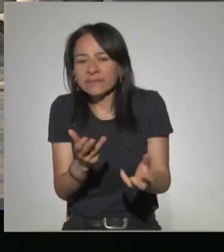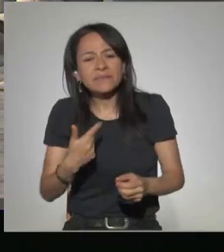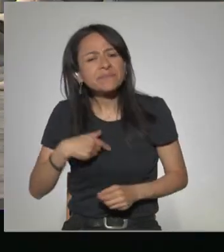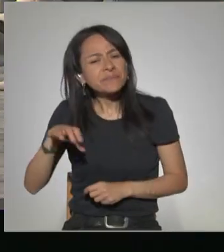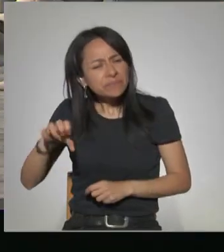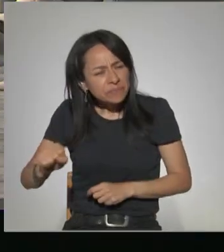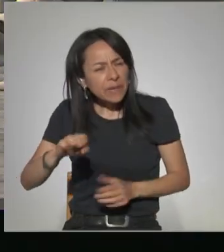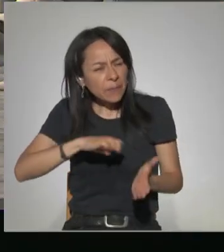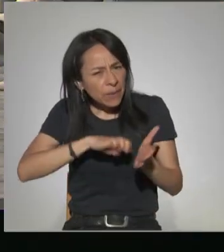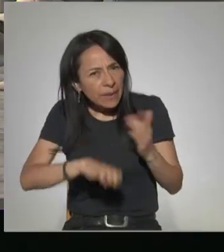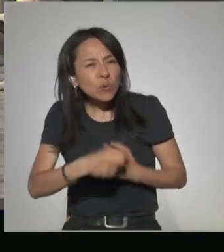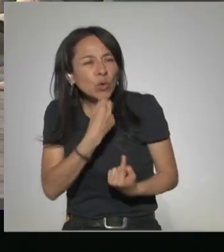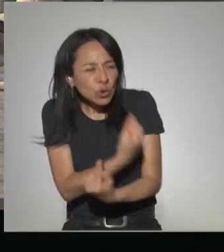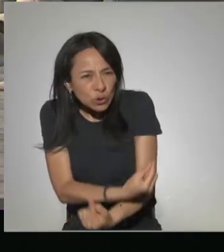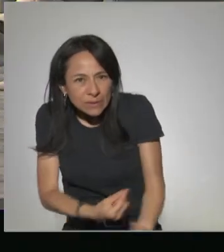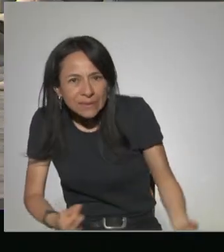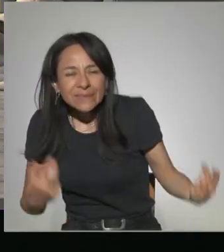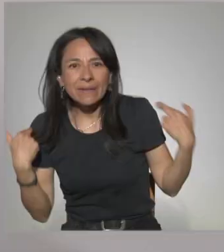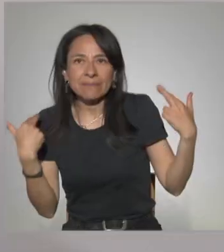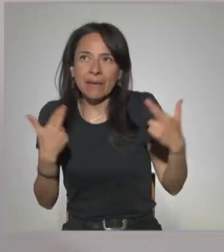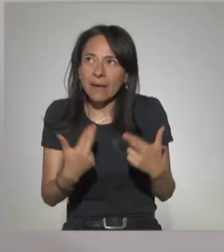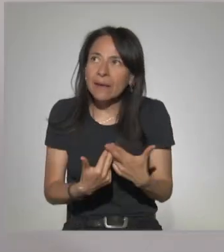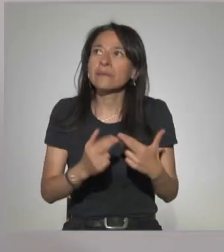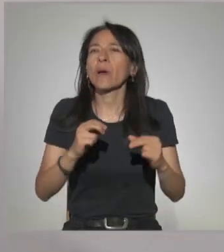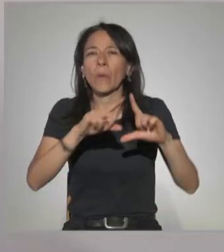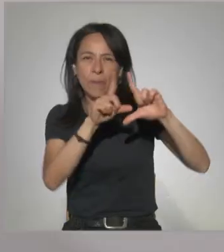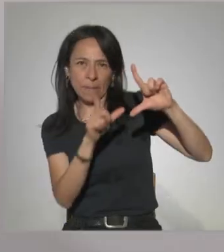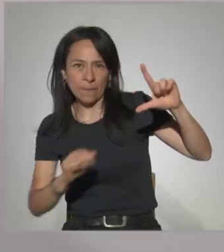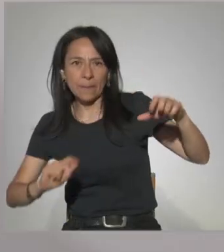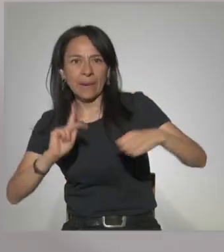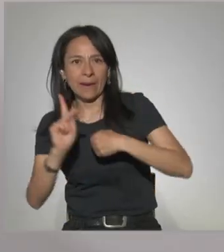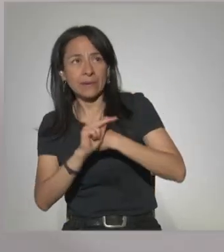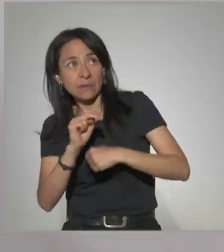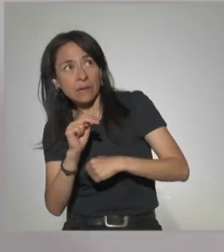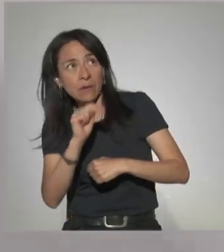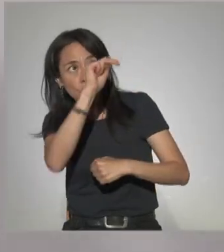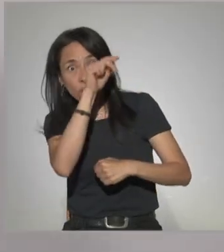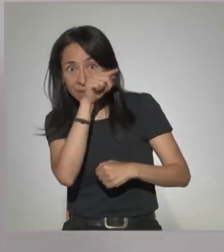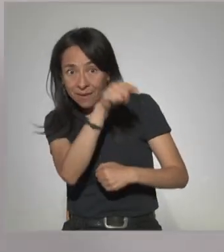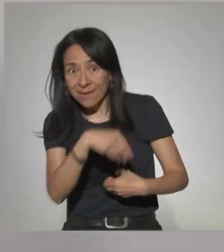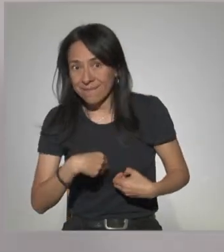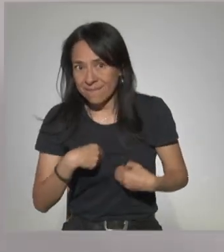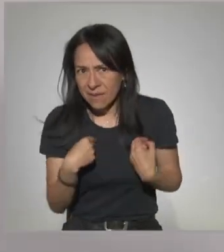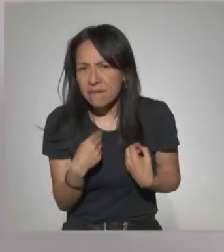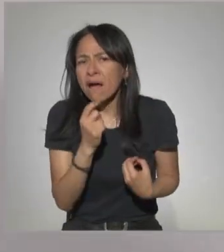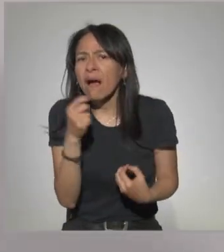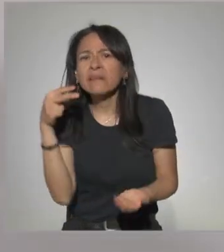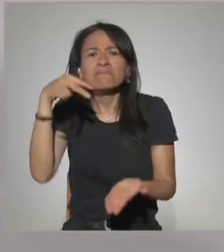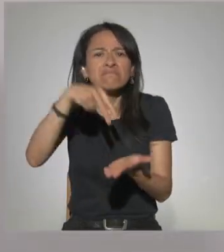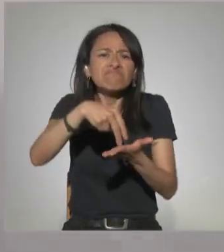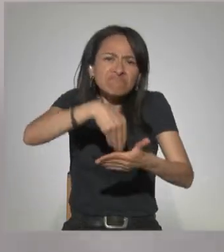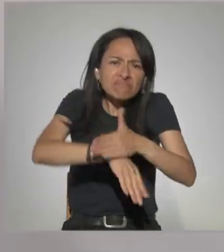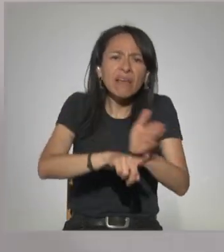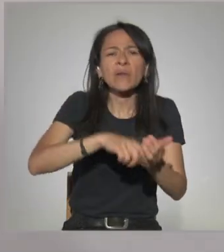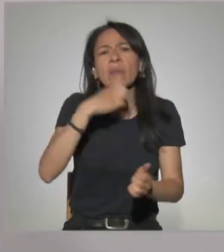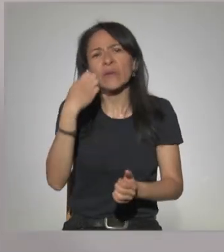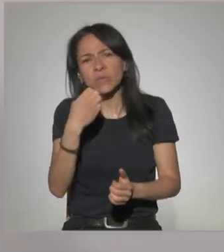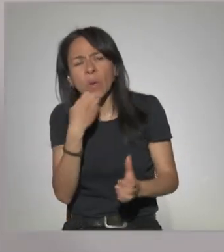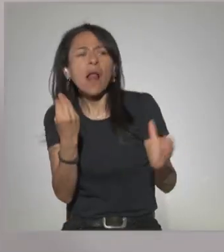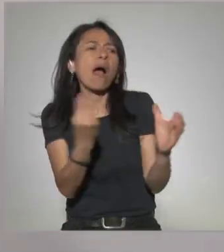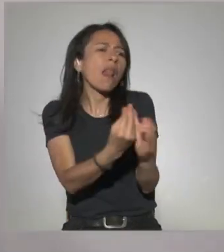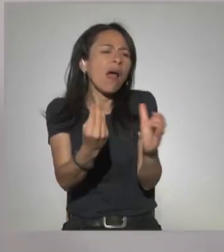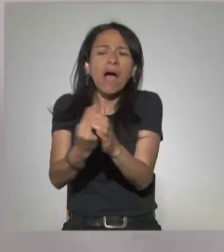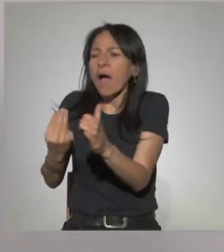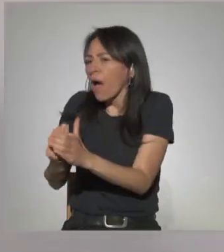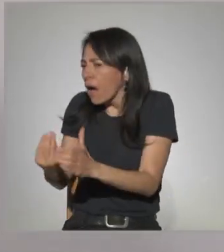las maestras, la gente que vive en el norte del país, donde pues dan clases, están